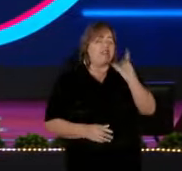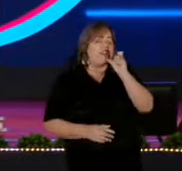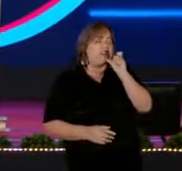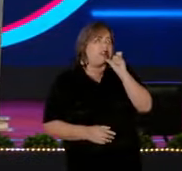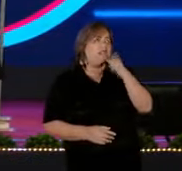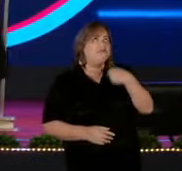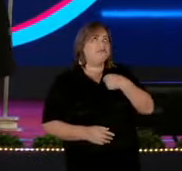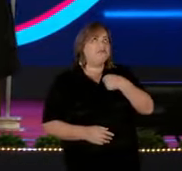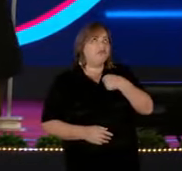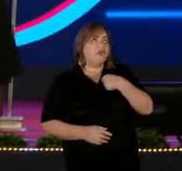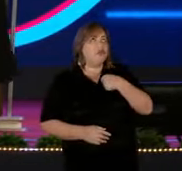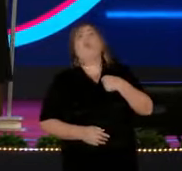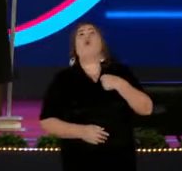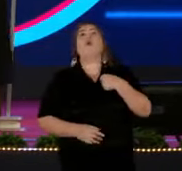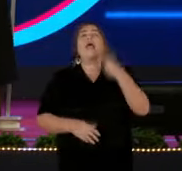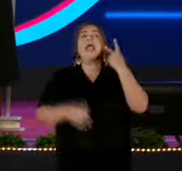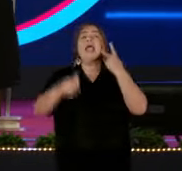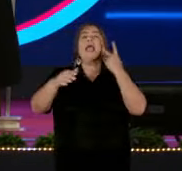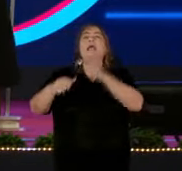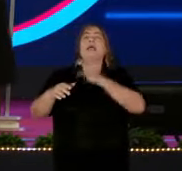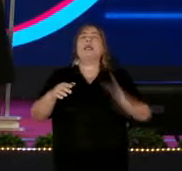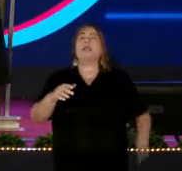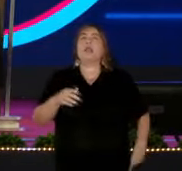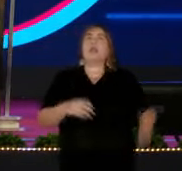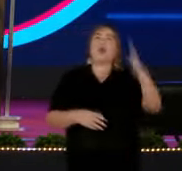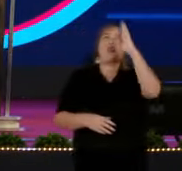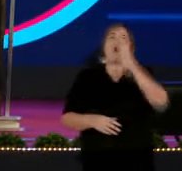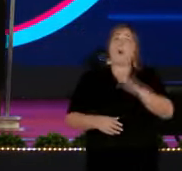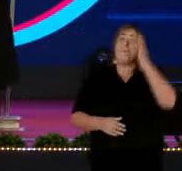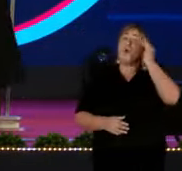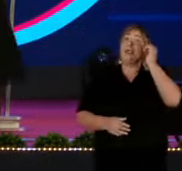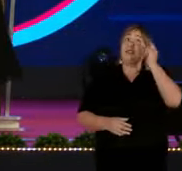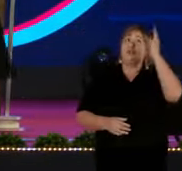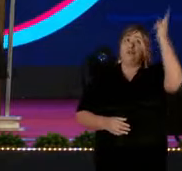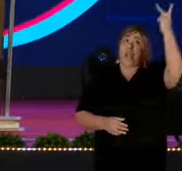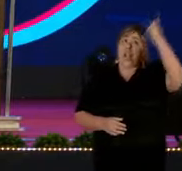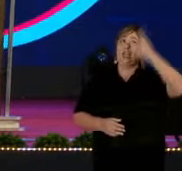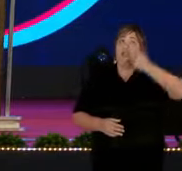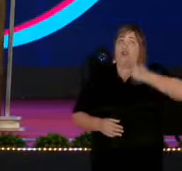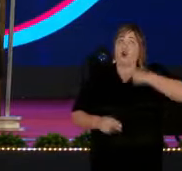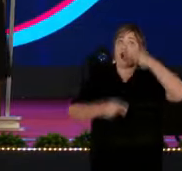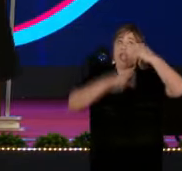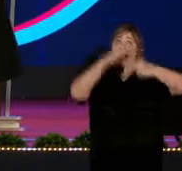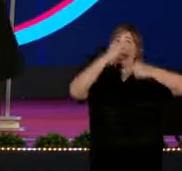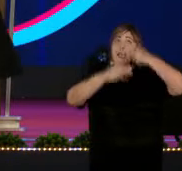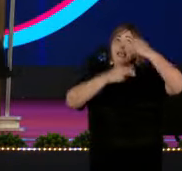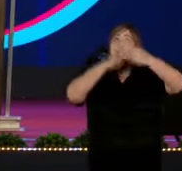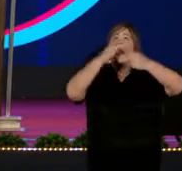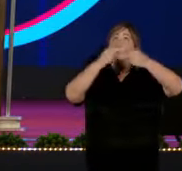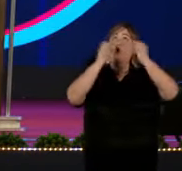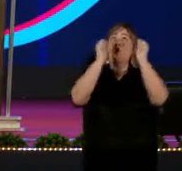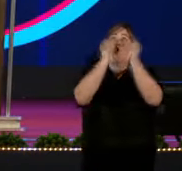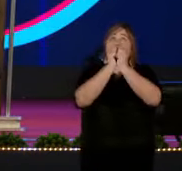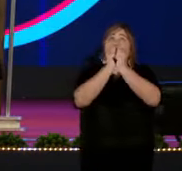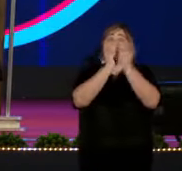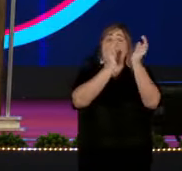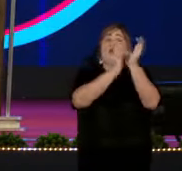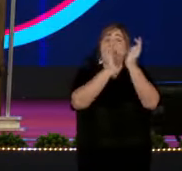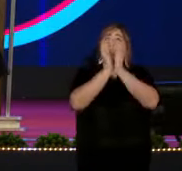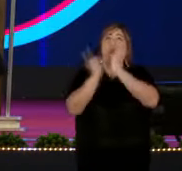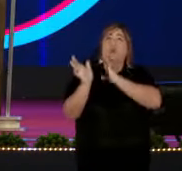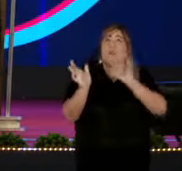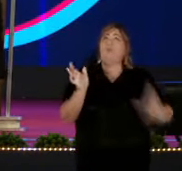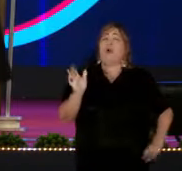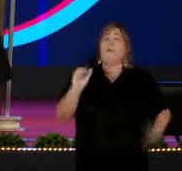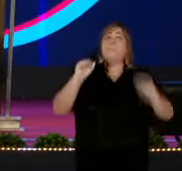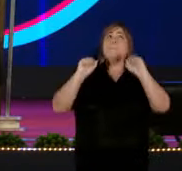eres un heredero de Dios, heredero juntamente con Cristo, y tienes el poder poder y la autoridad para hollar serpientes y